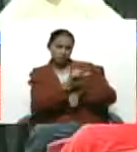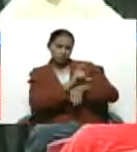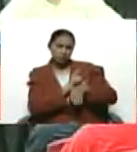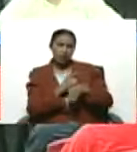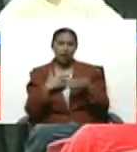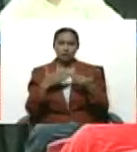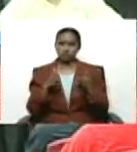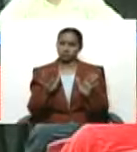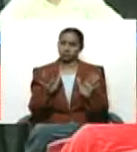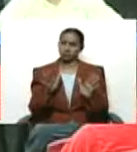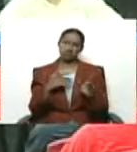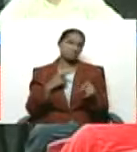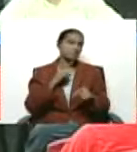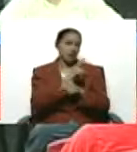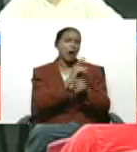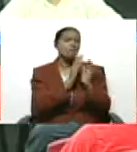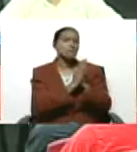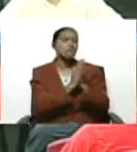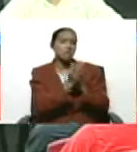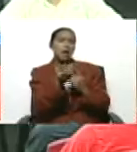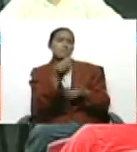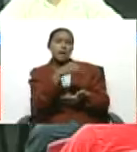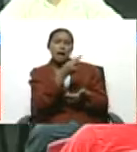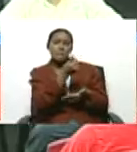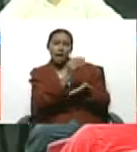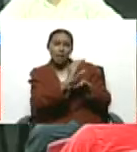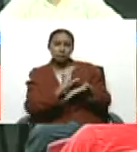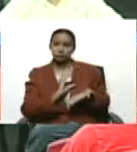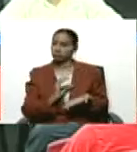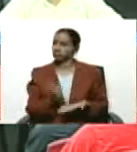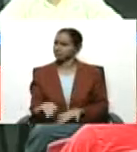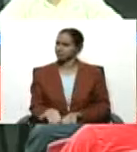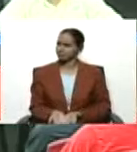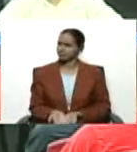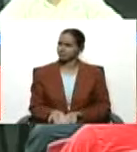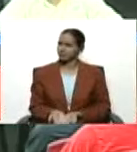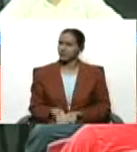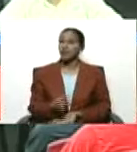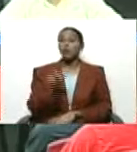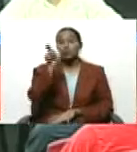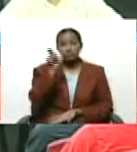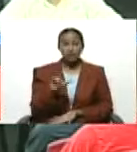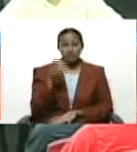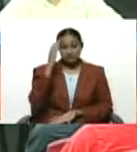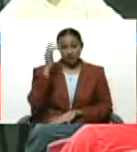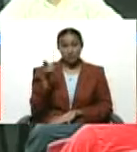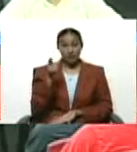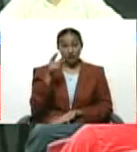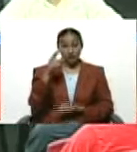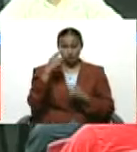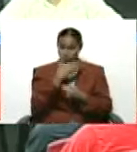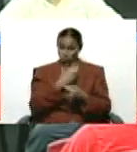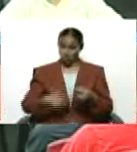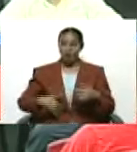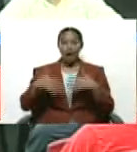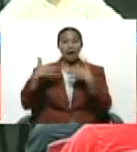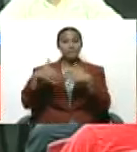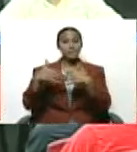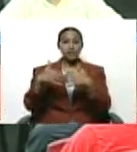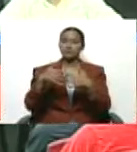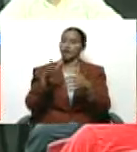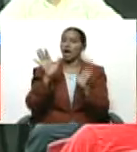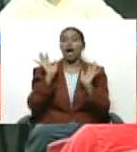Casi que a exigir más, como que ellos pudieran exigir. Señor, usted es empresario, usted es empresaria. Vea con quién le va a ir